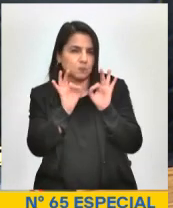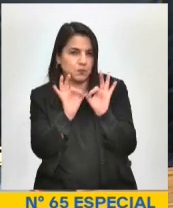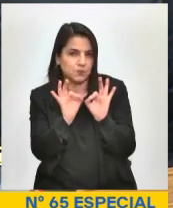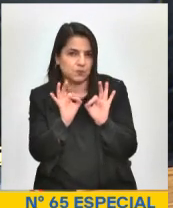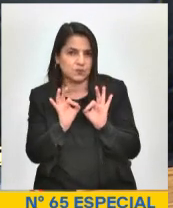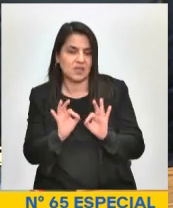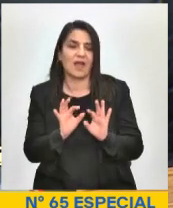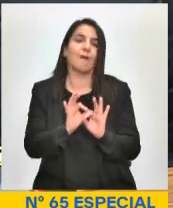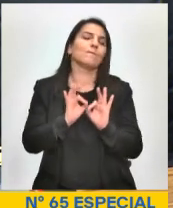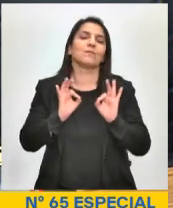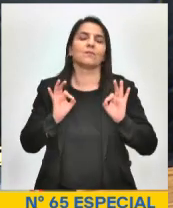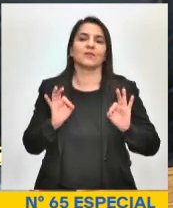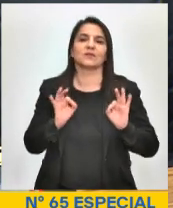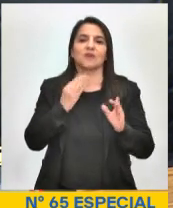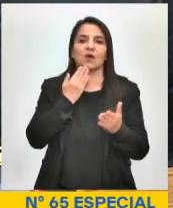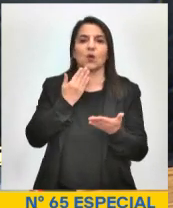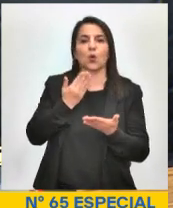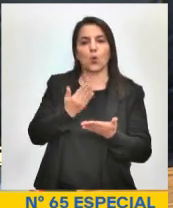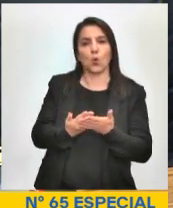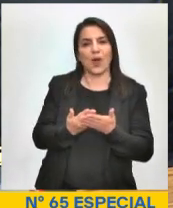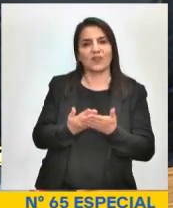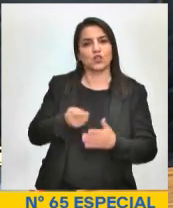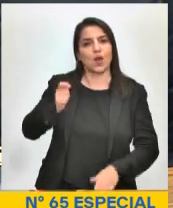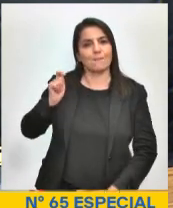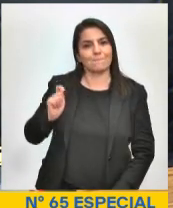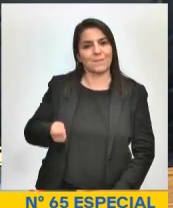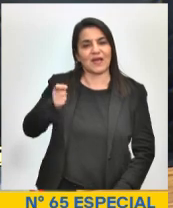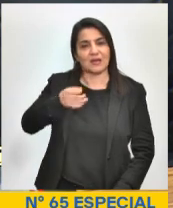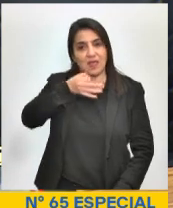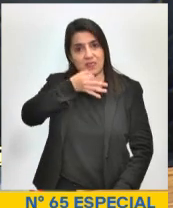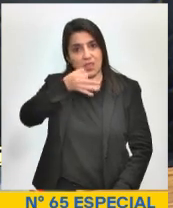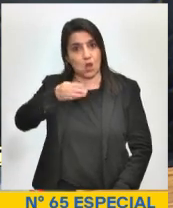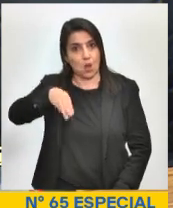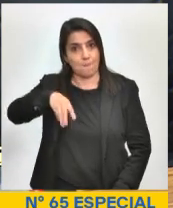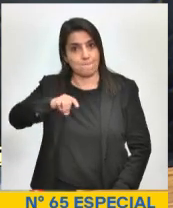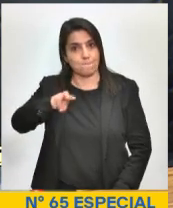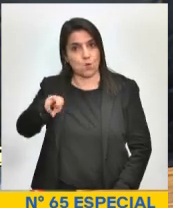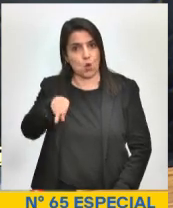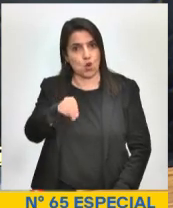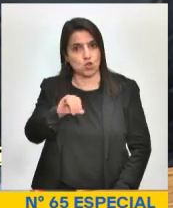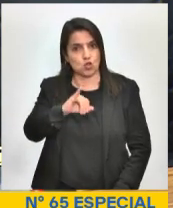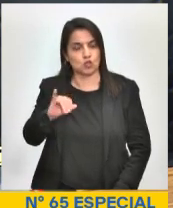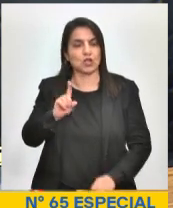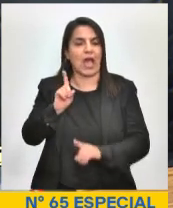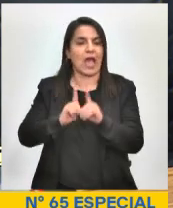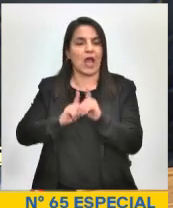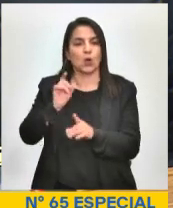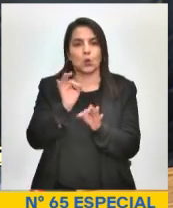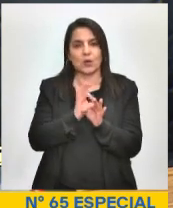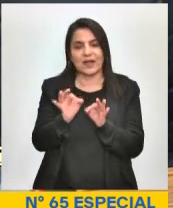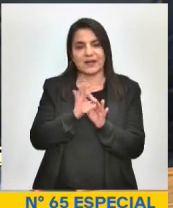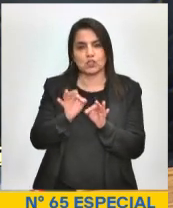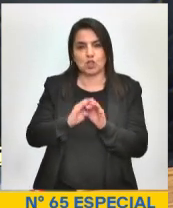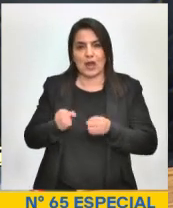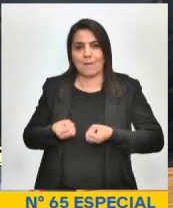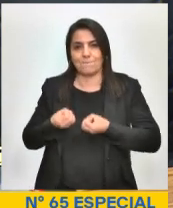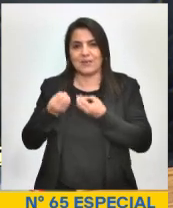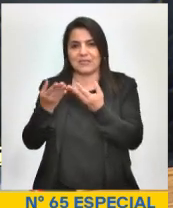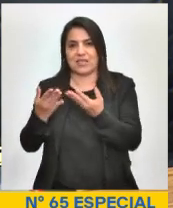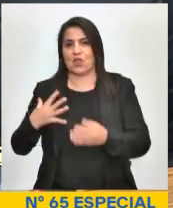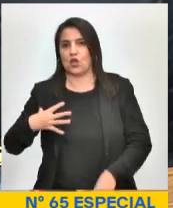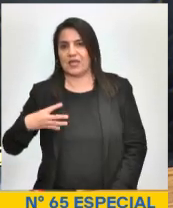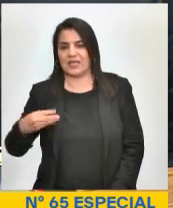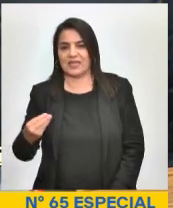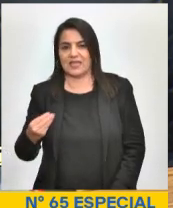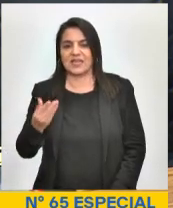en particular cuando el propio magistrado declaró en su momento, si alguna recomendación le he expresado a su hija,